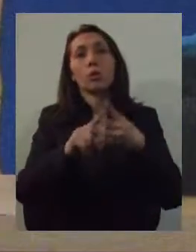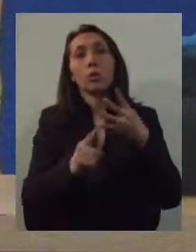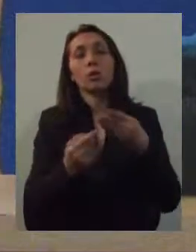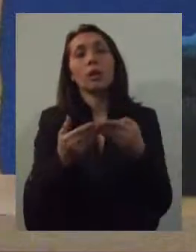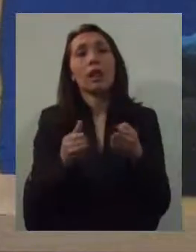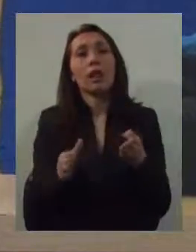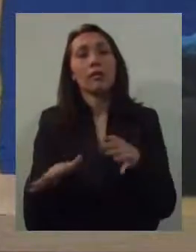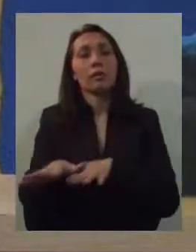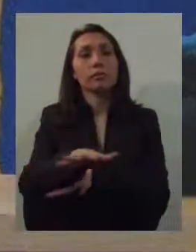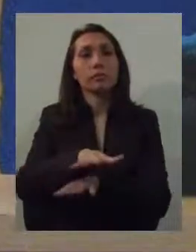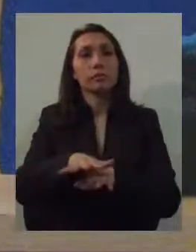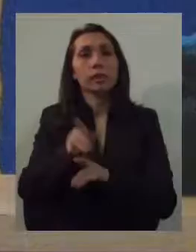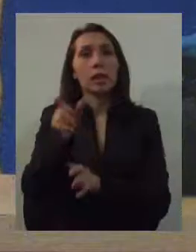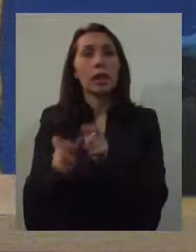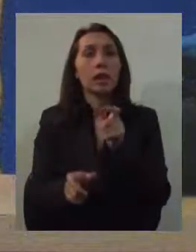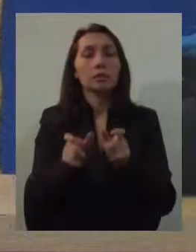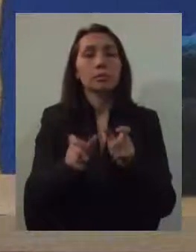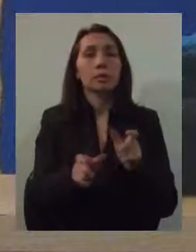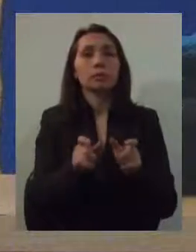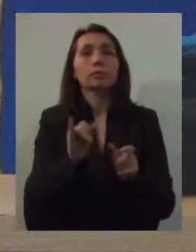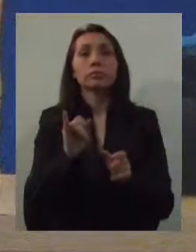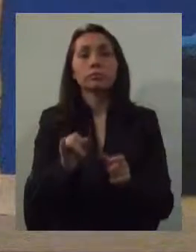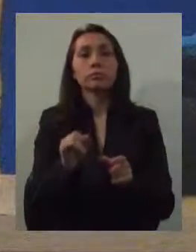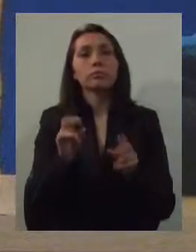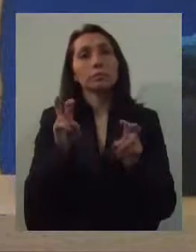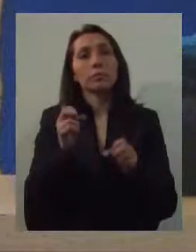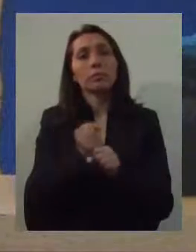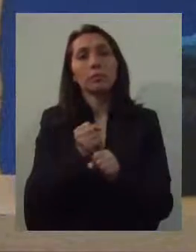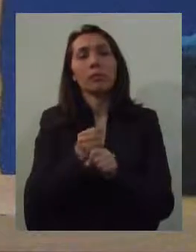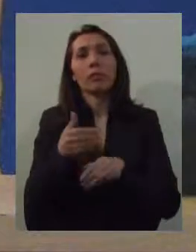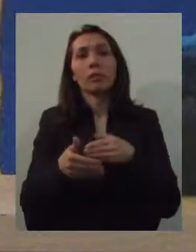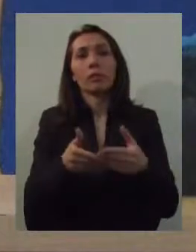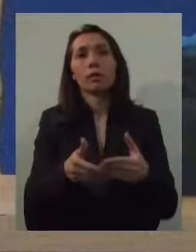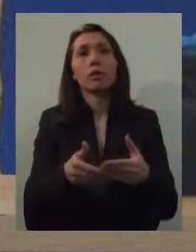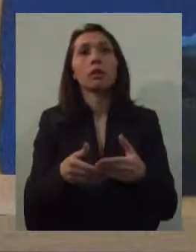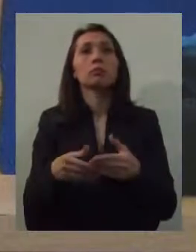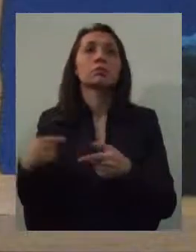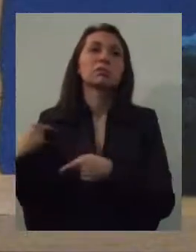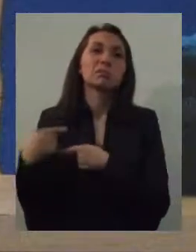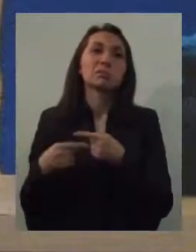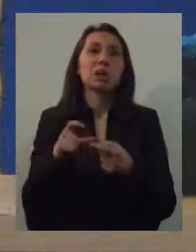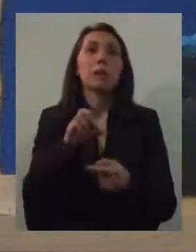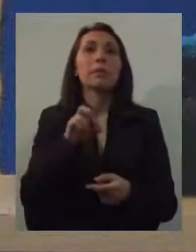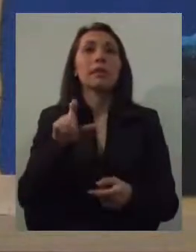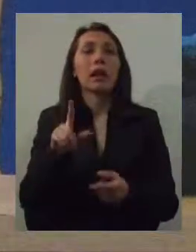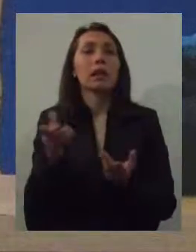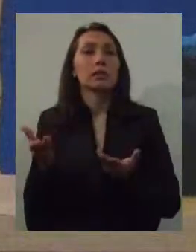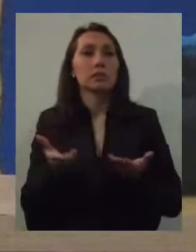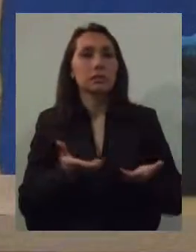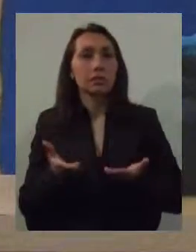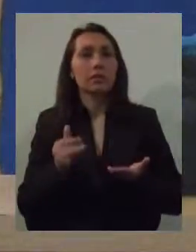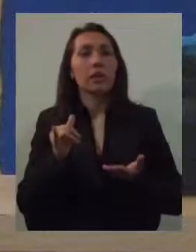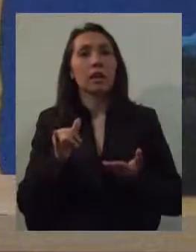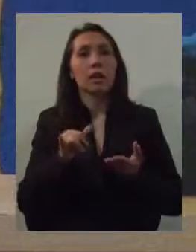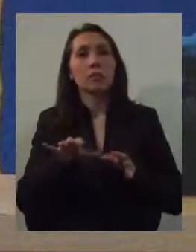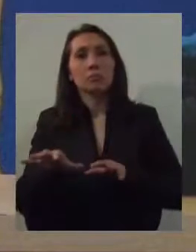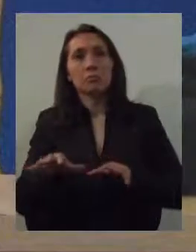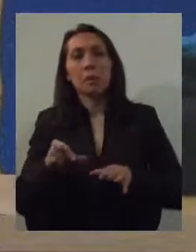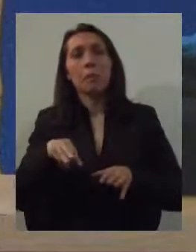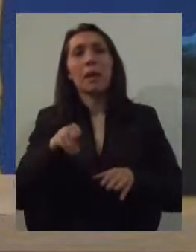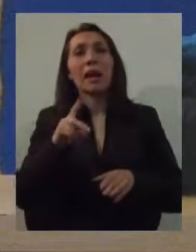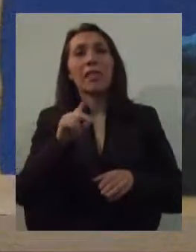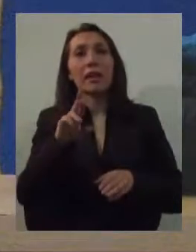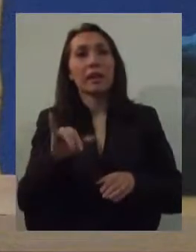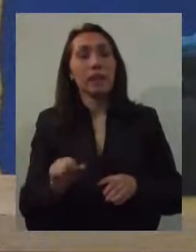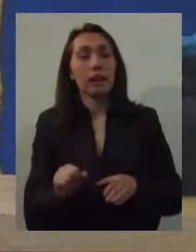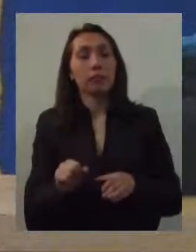libertades de circulación de personas y de factores productivos, esto es, de capitales, servicios y mercaderías.